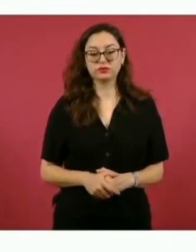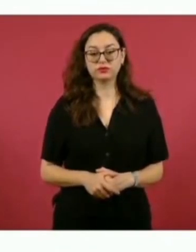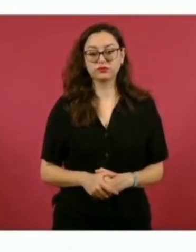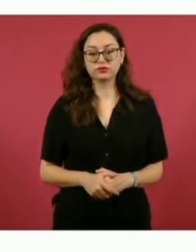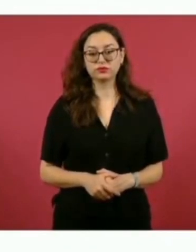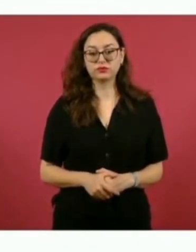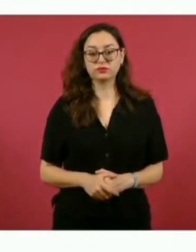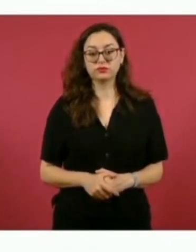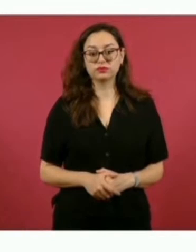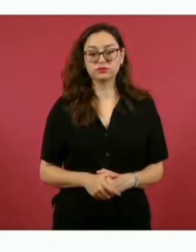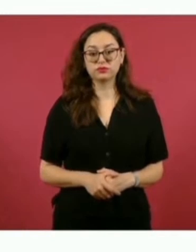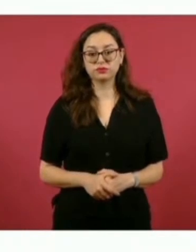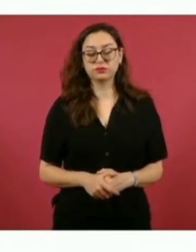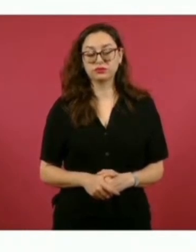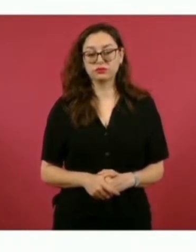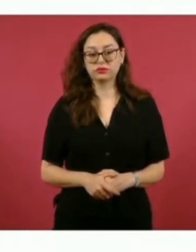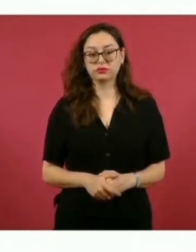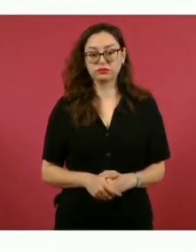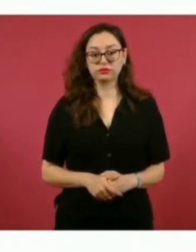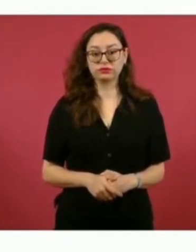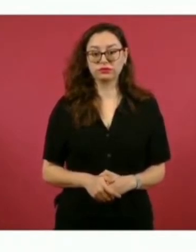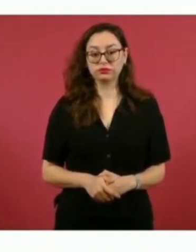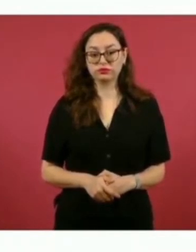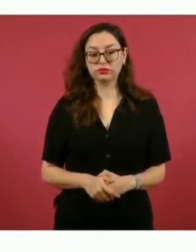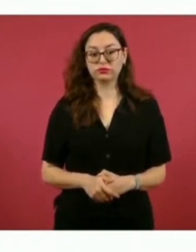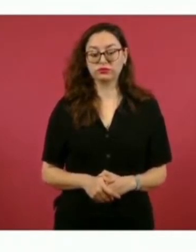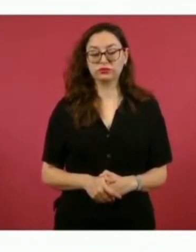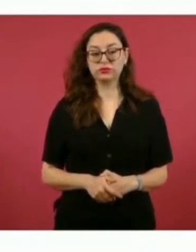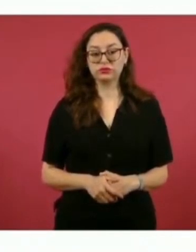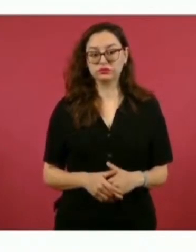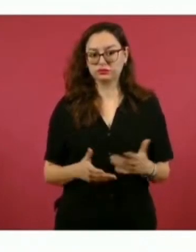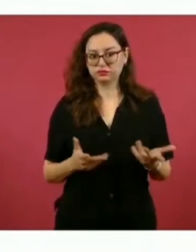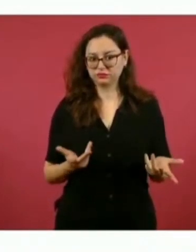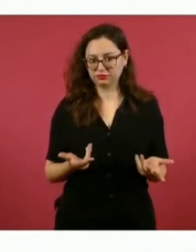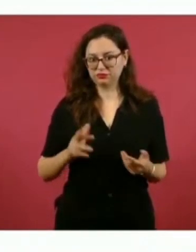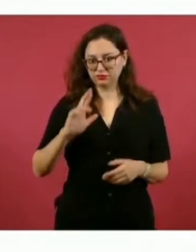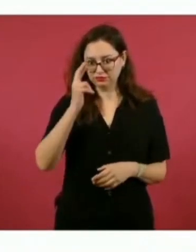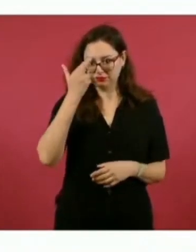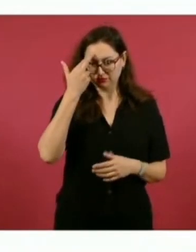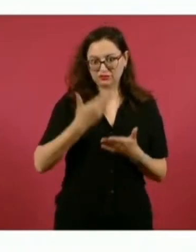Hay los escándalos de secuestro que habían antes.